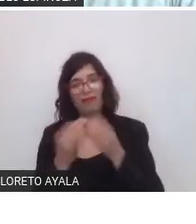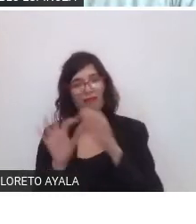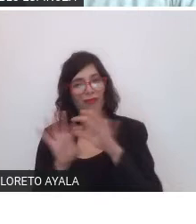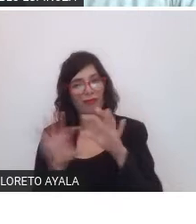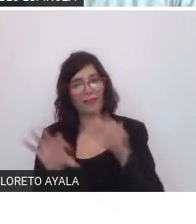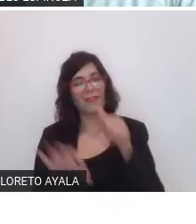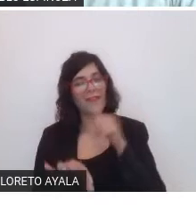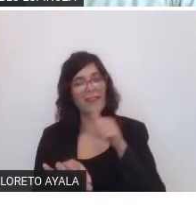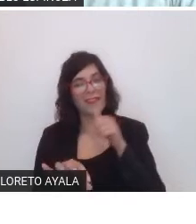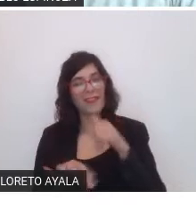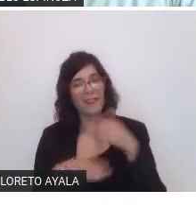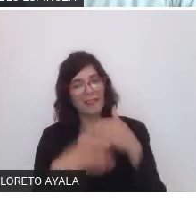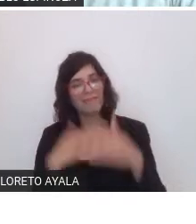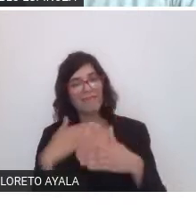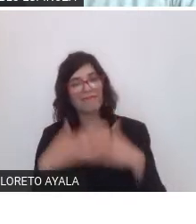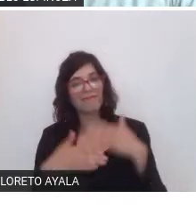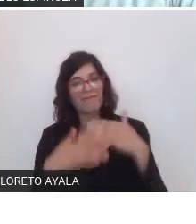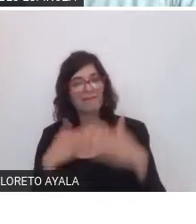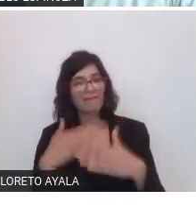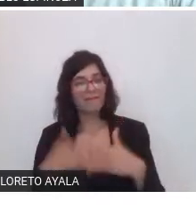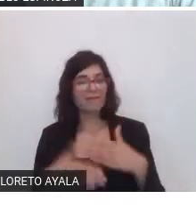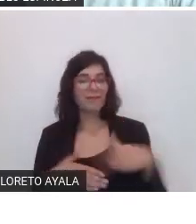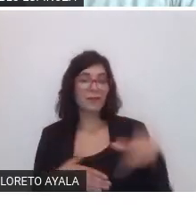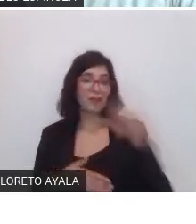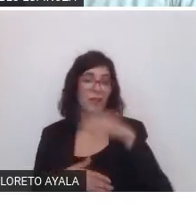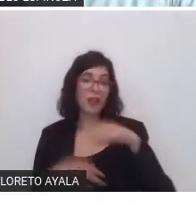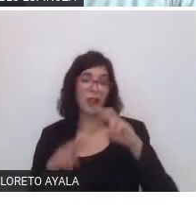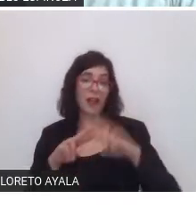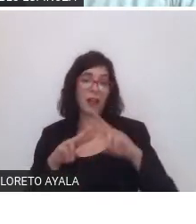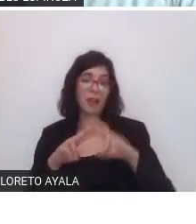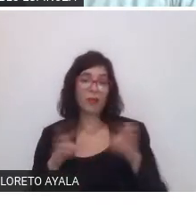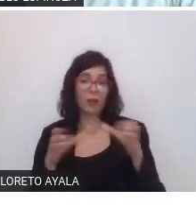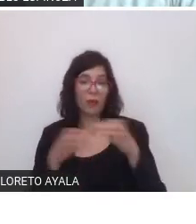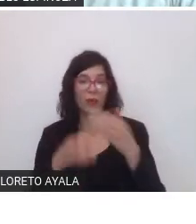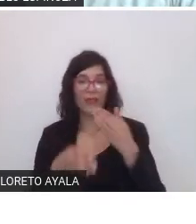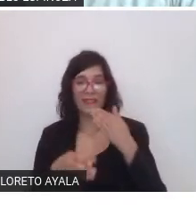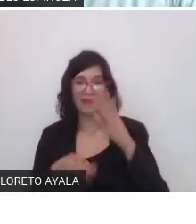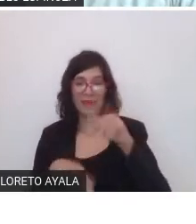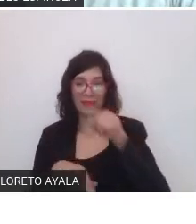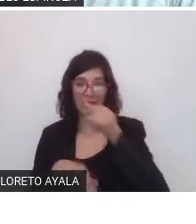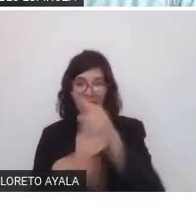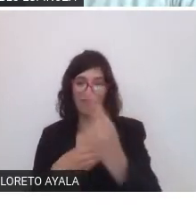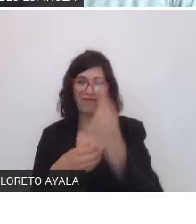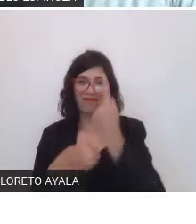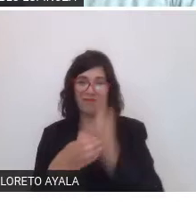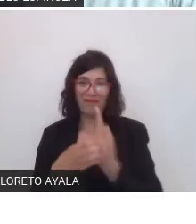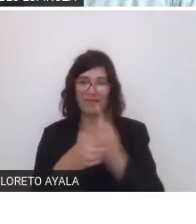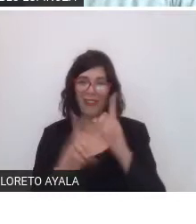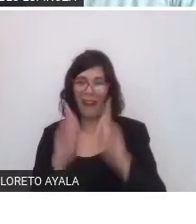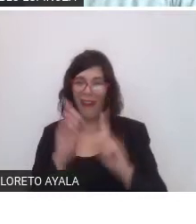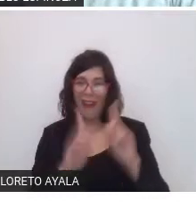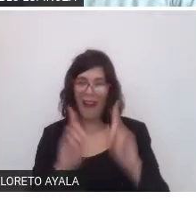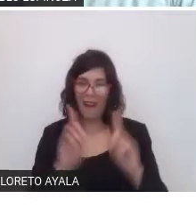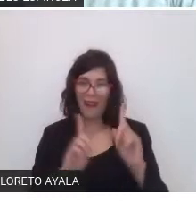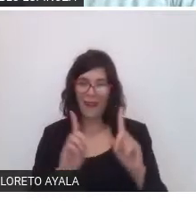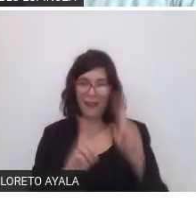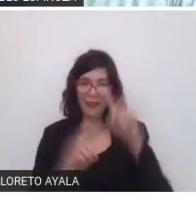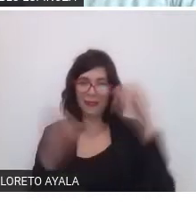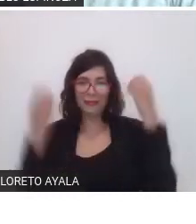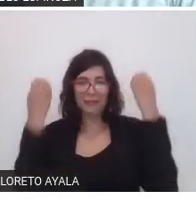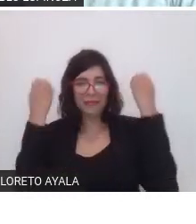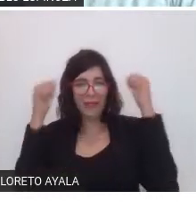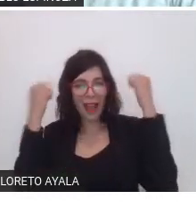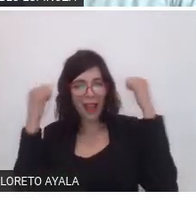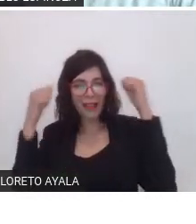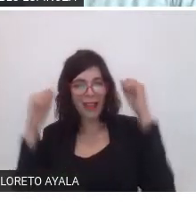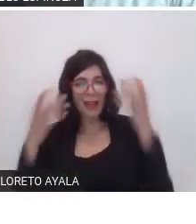Hemos generado grupos contigo, igual alcanzamos a hacer algunas capacitaciones que